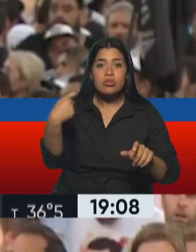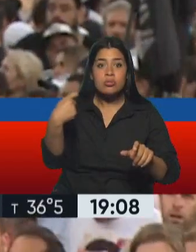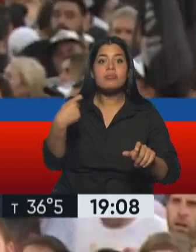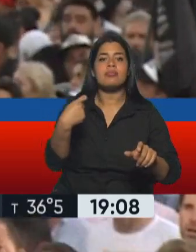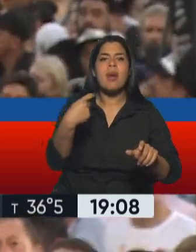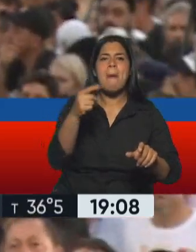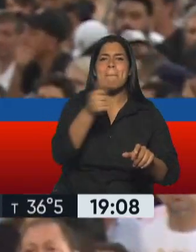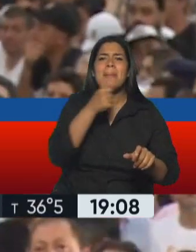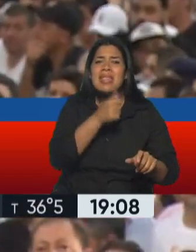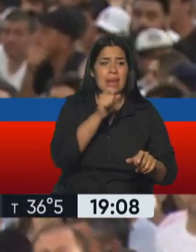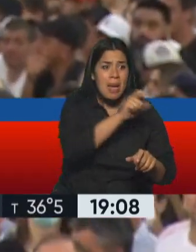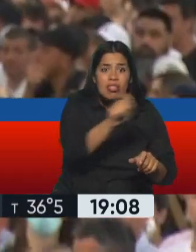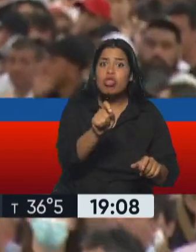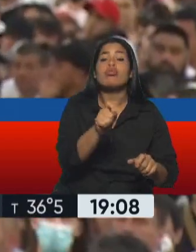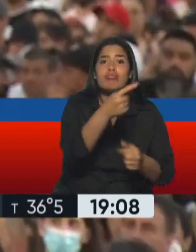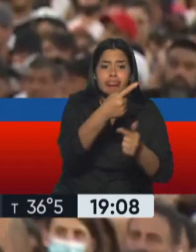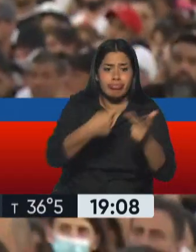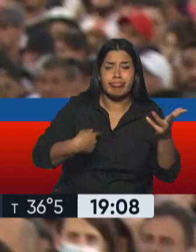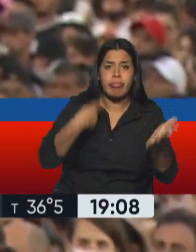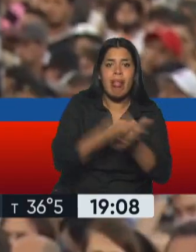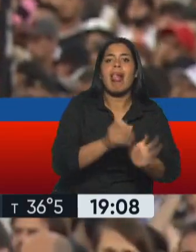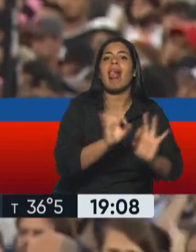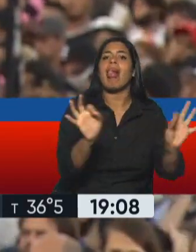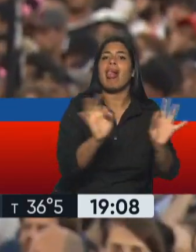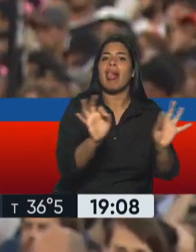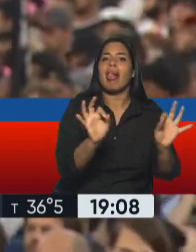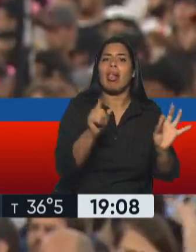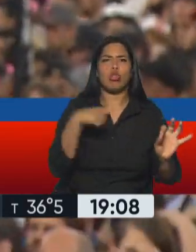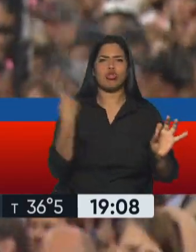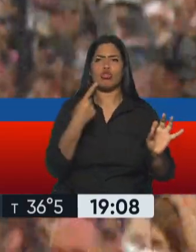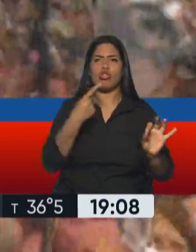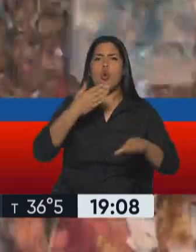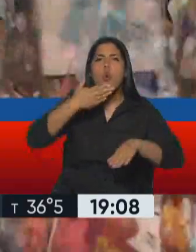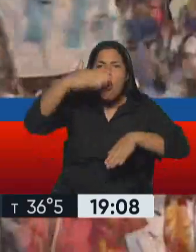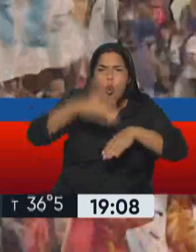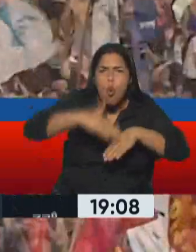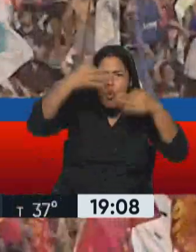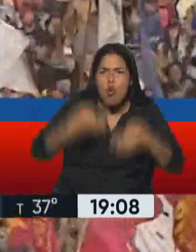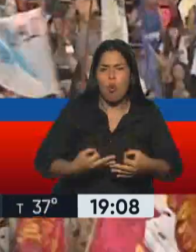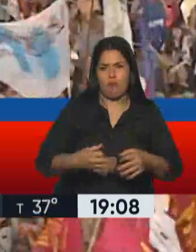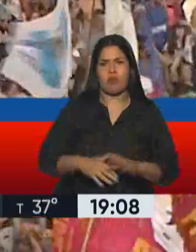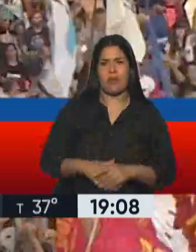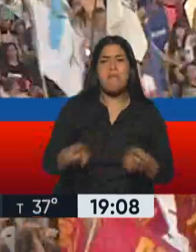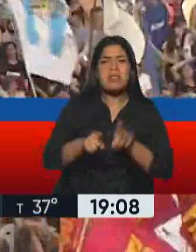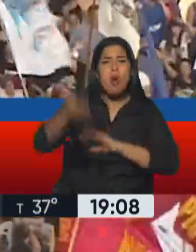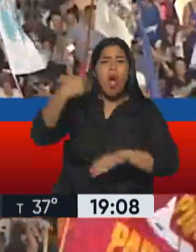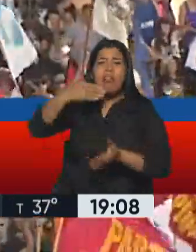sus medicamentos. Y cumplimos estrictamente aquello con lo que nos habíamos comprometido.